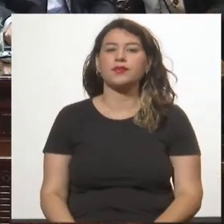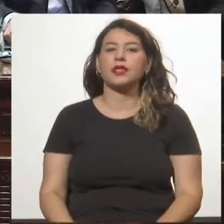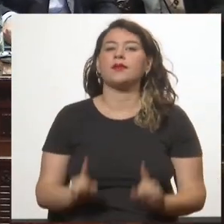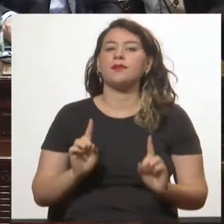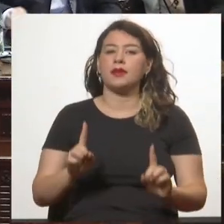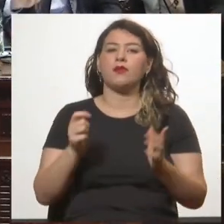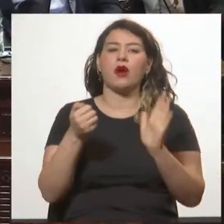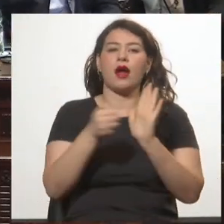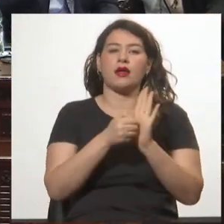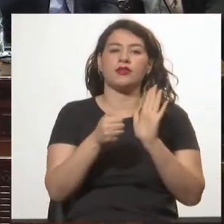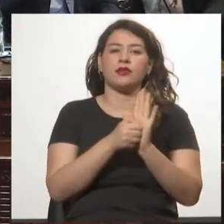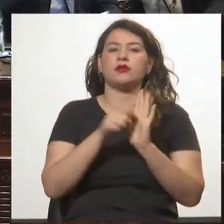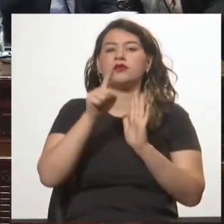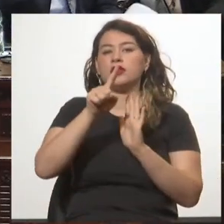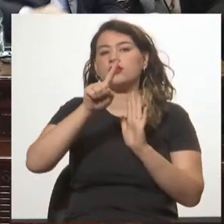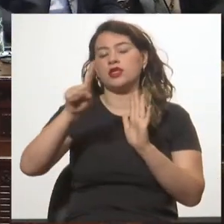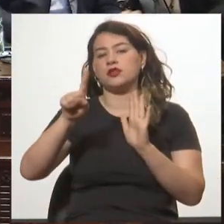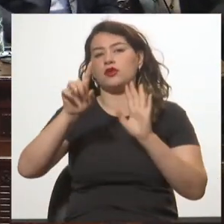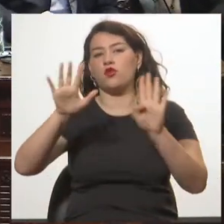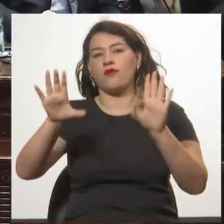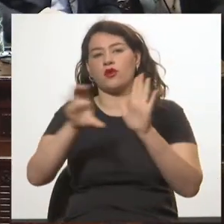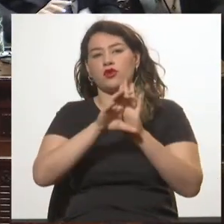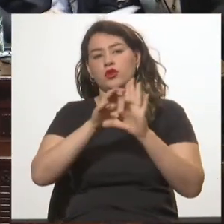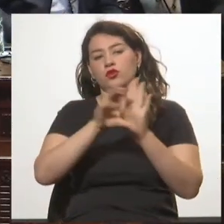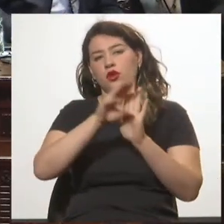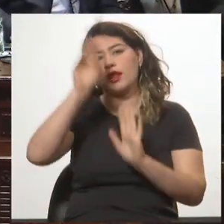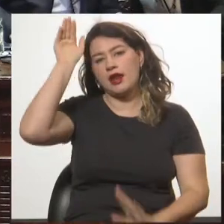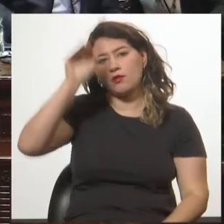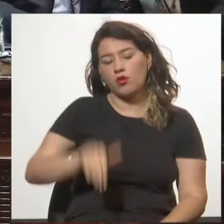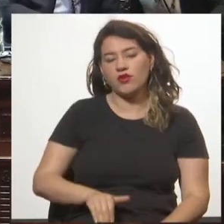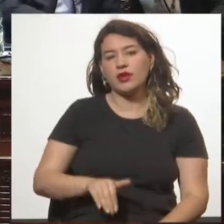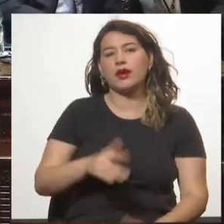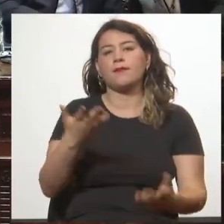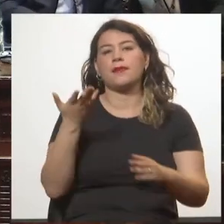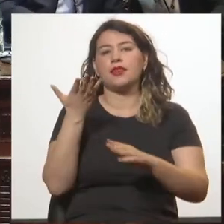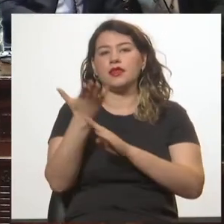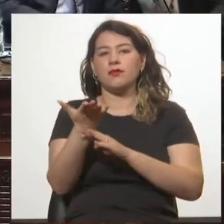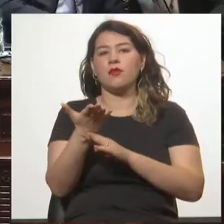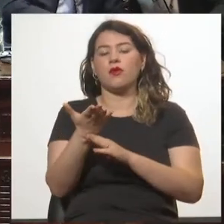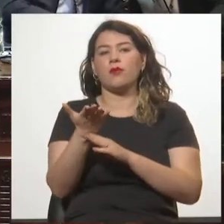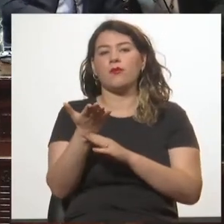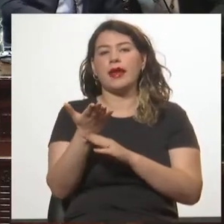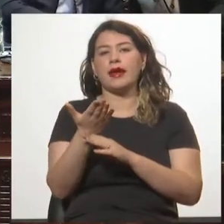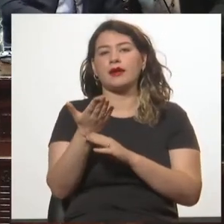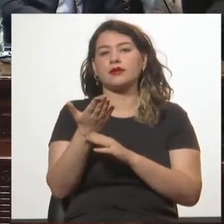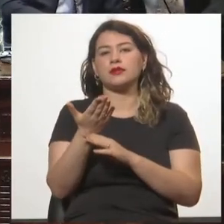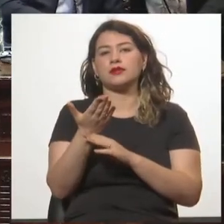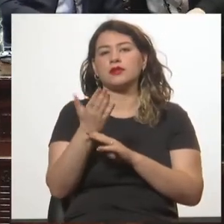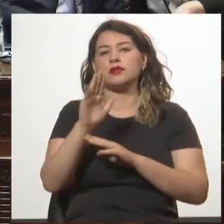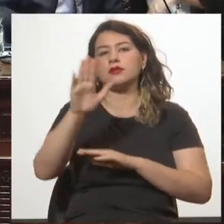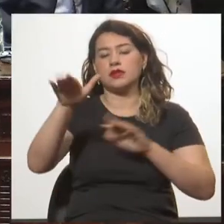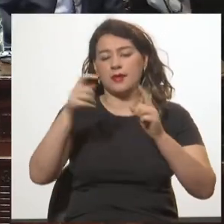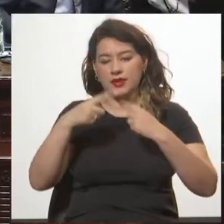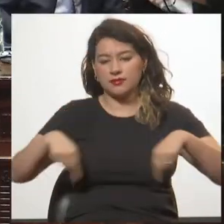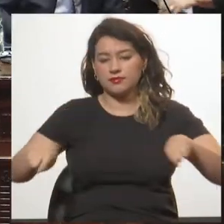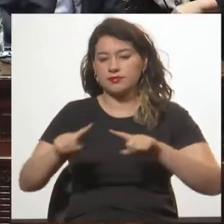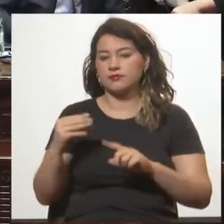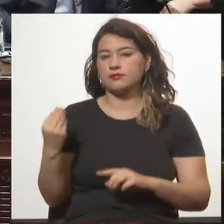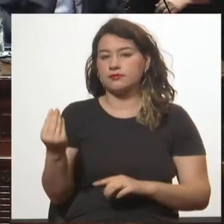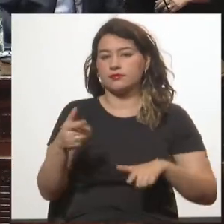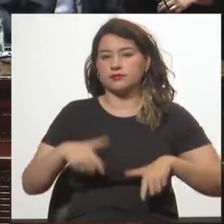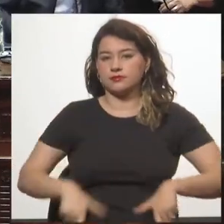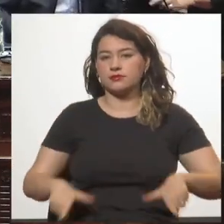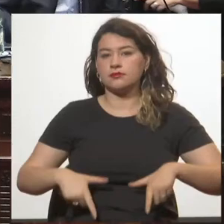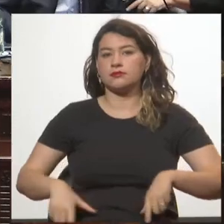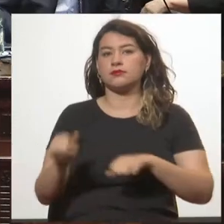en el artículo 119 de la constitución de la república emocionamos para que se proceda convocar a sala al señor ministro de